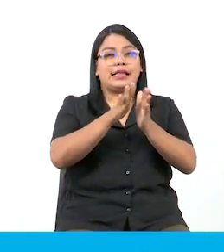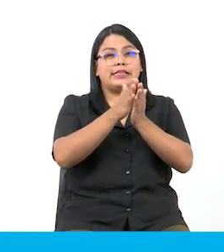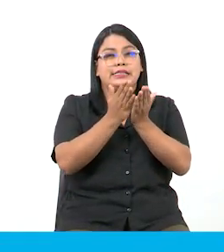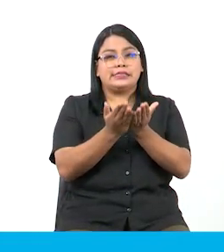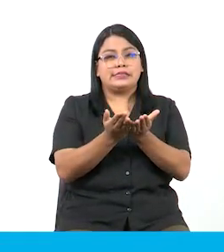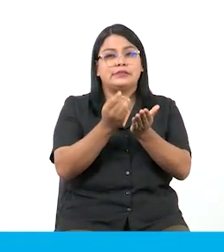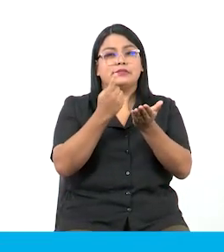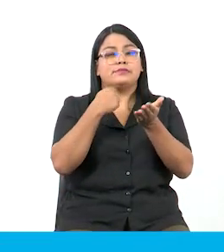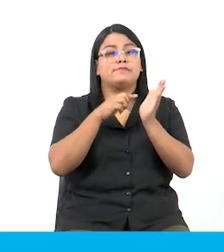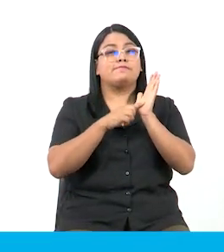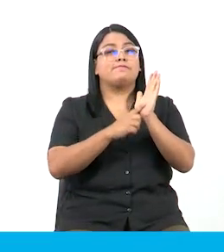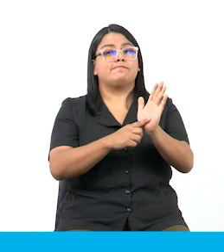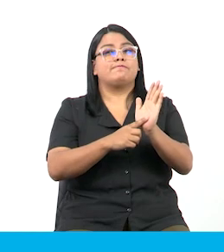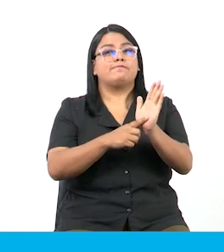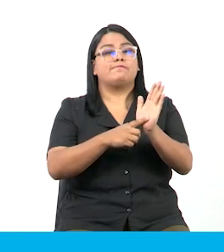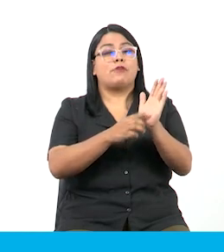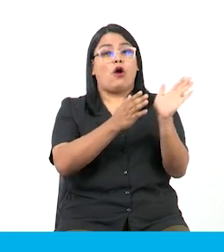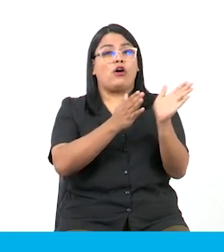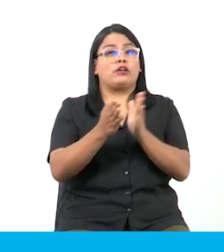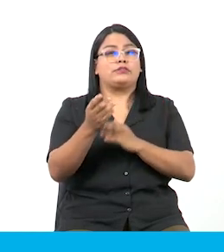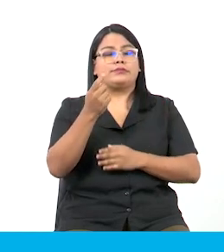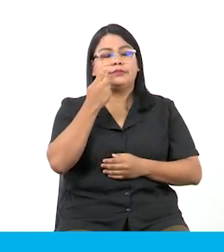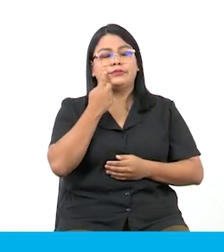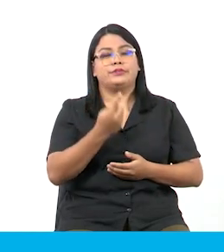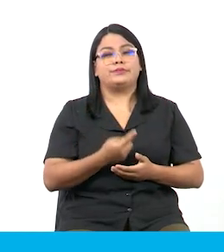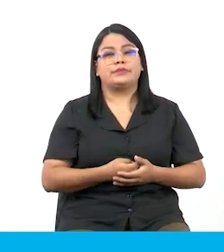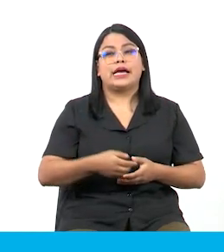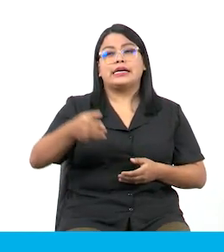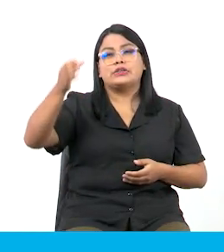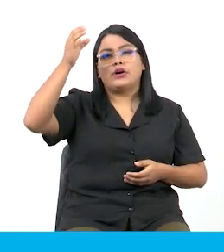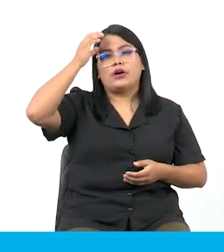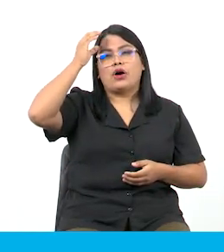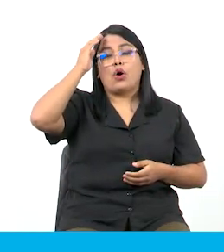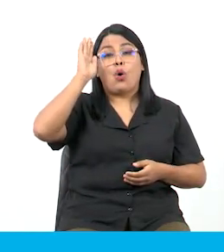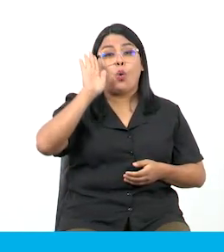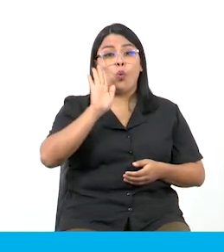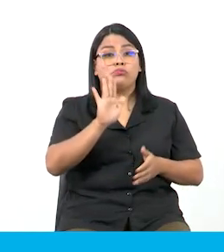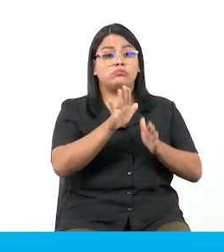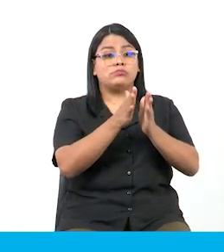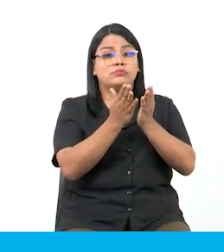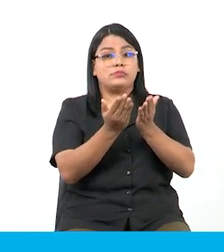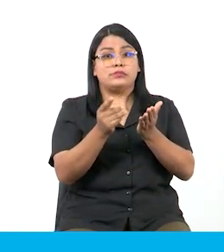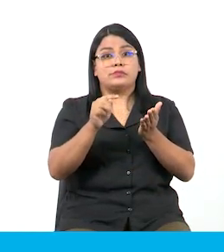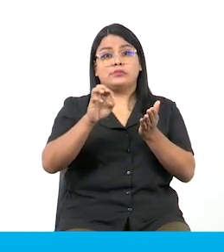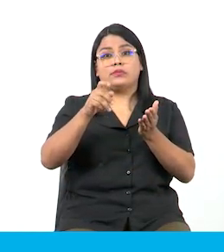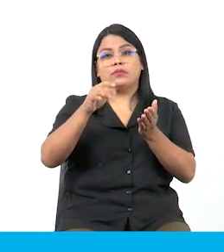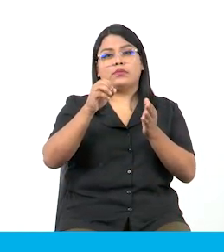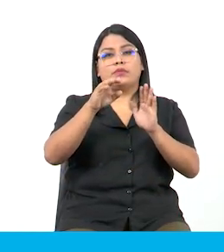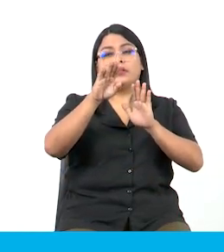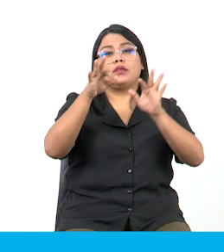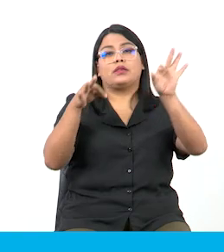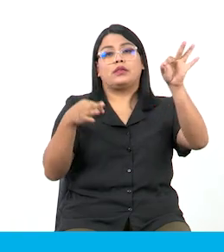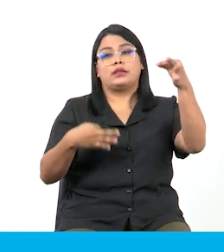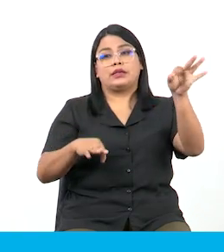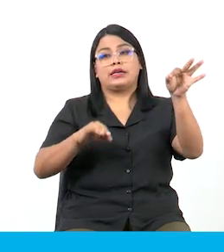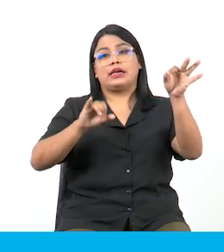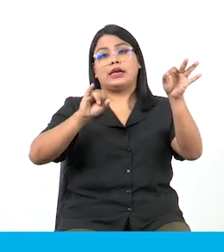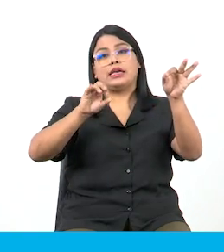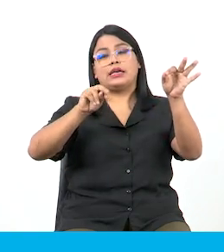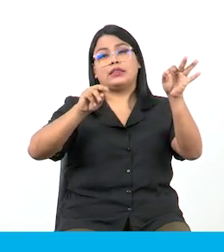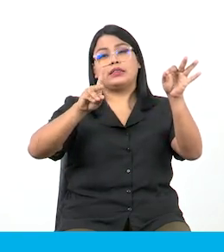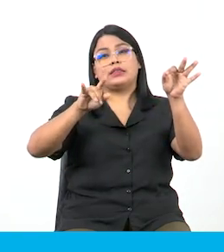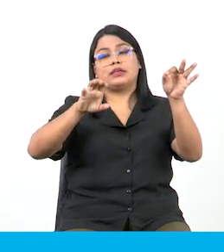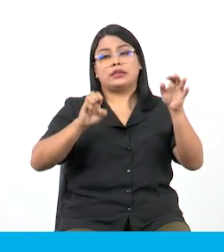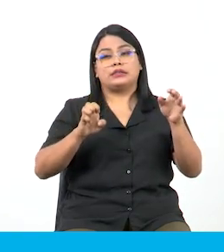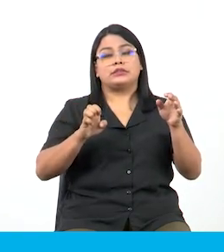El libro de texto presenta la siguiente estructura. Conoce tu libro de texto. Índice. Entrada